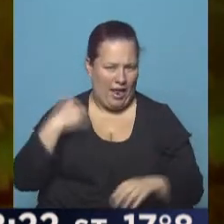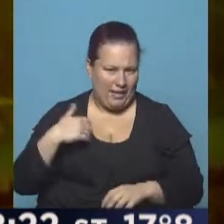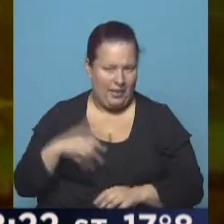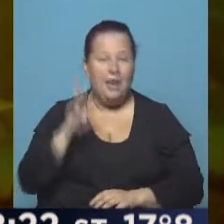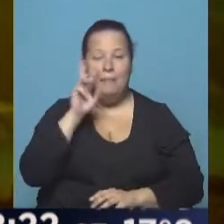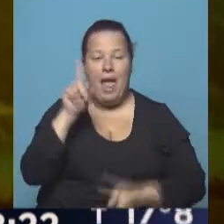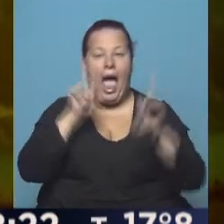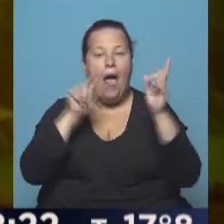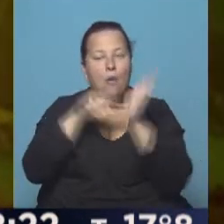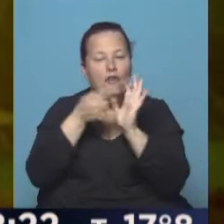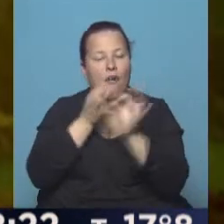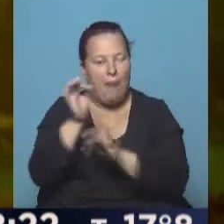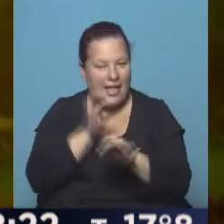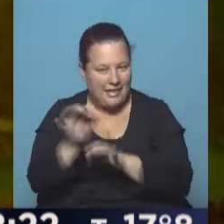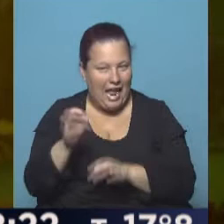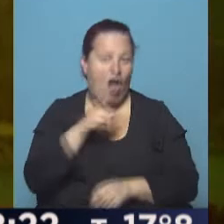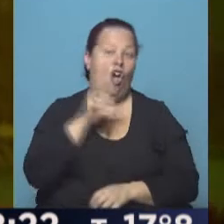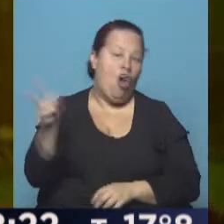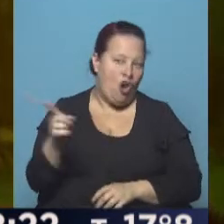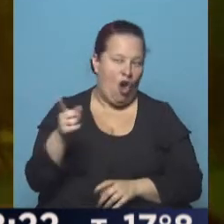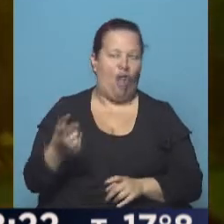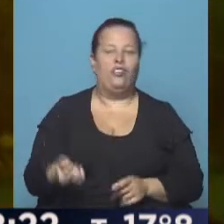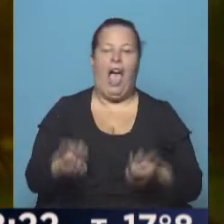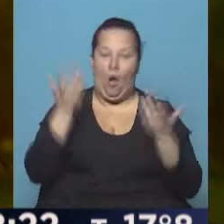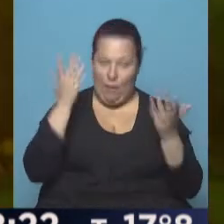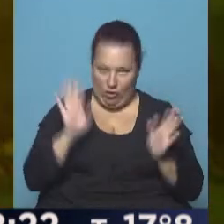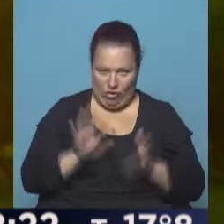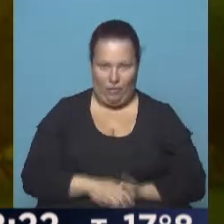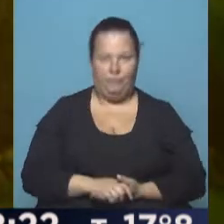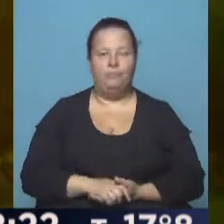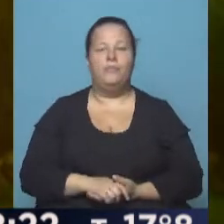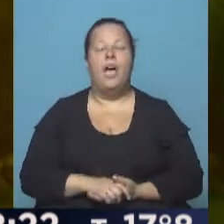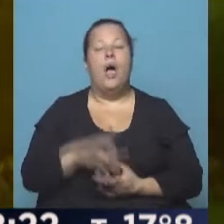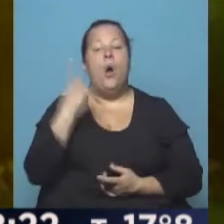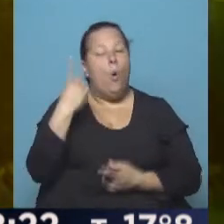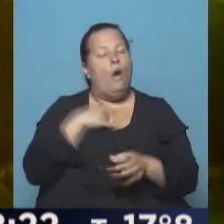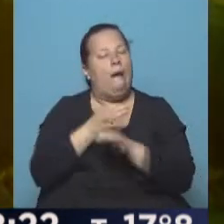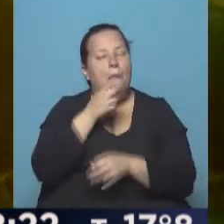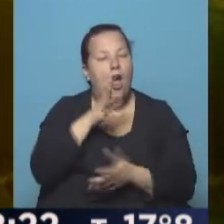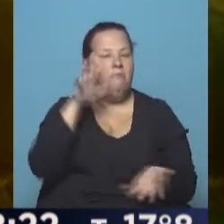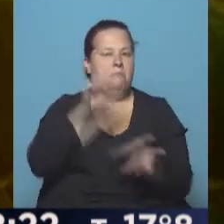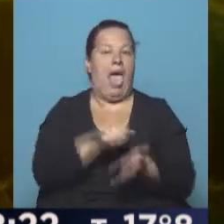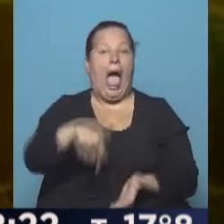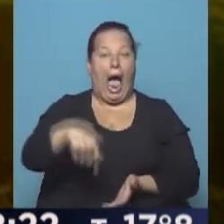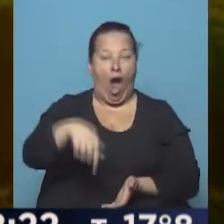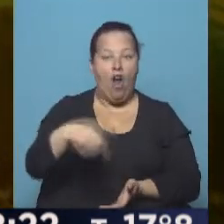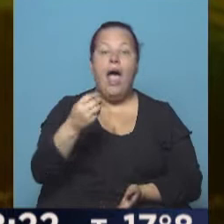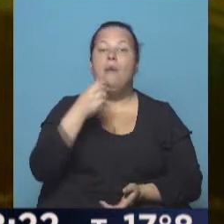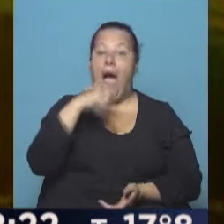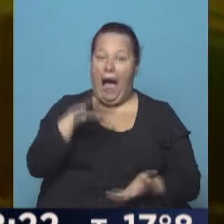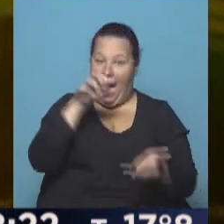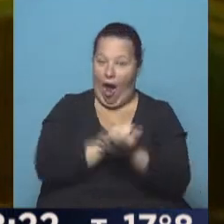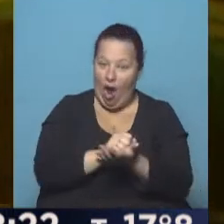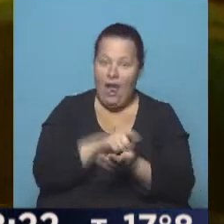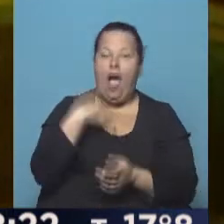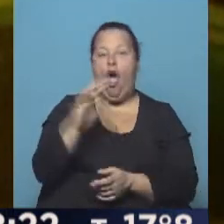Mira, algunos tips evitar justamente el aumento de costos. Una cosa que recomiendan es reservar ahora, porque reservando